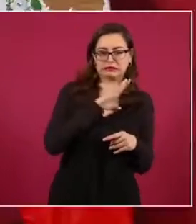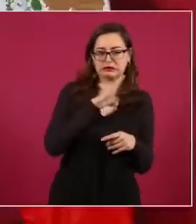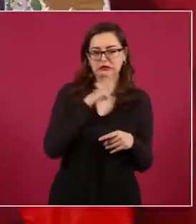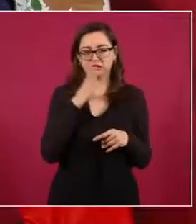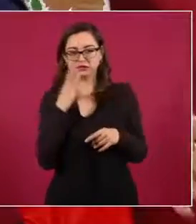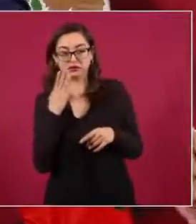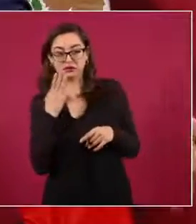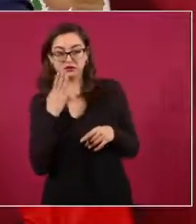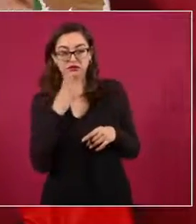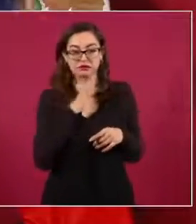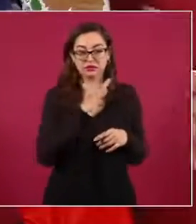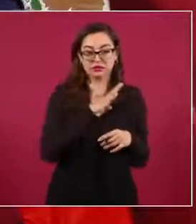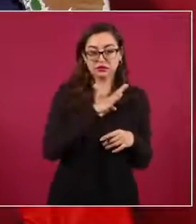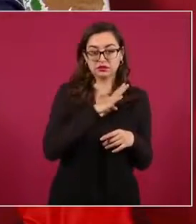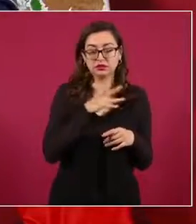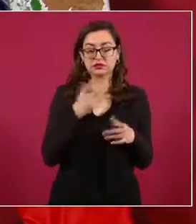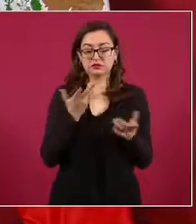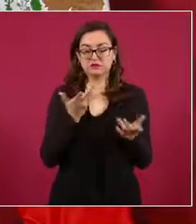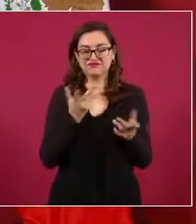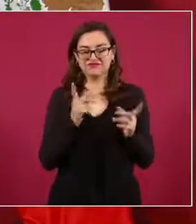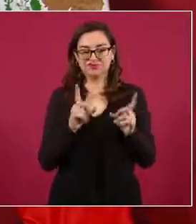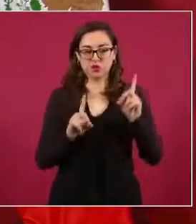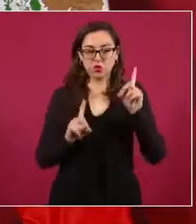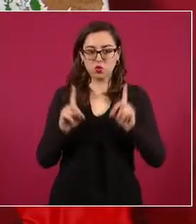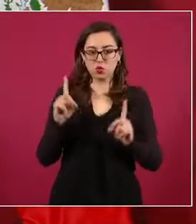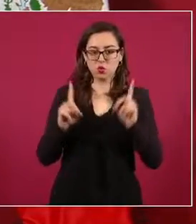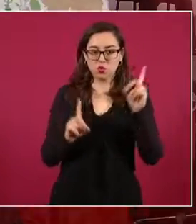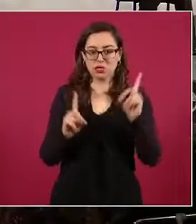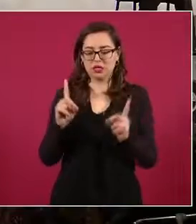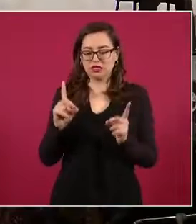en momentos como este,